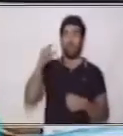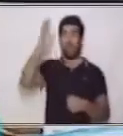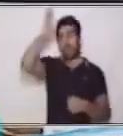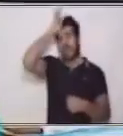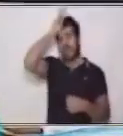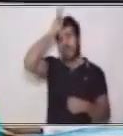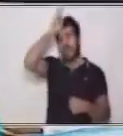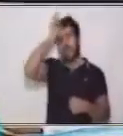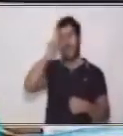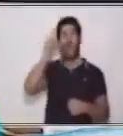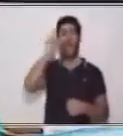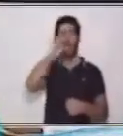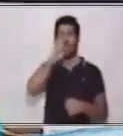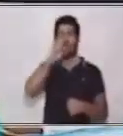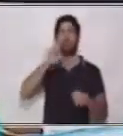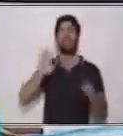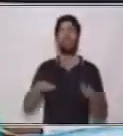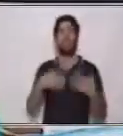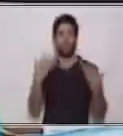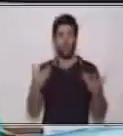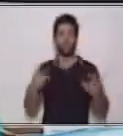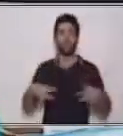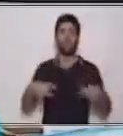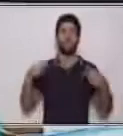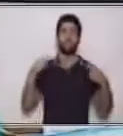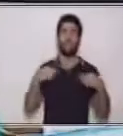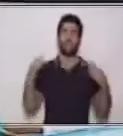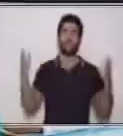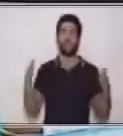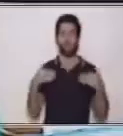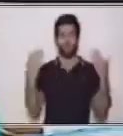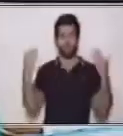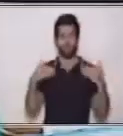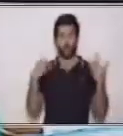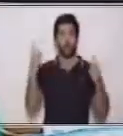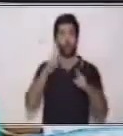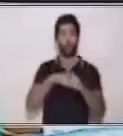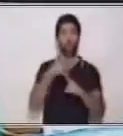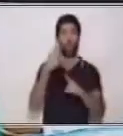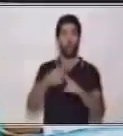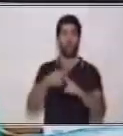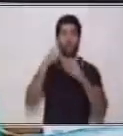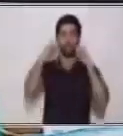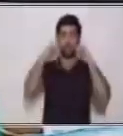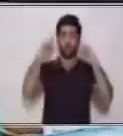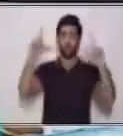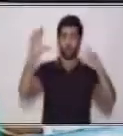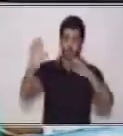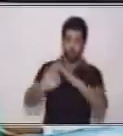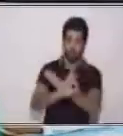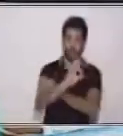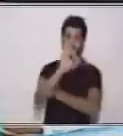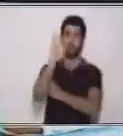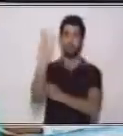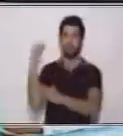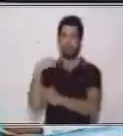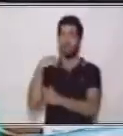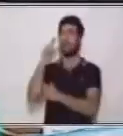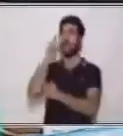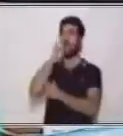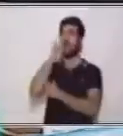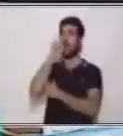Bartolito era un gallo que vivía muy feliz. Cuando el sol aparecía, Bartolito cantaba